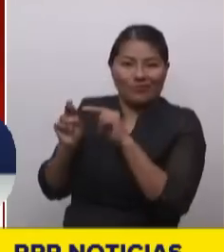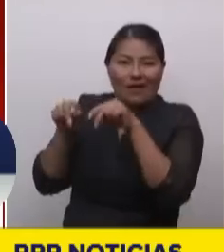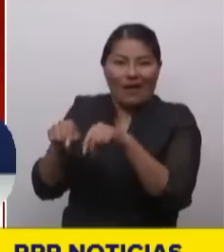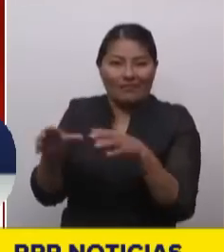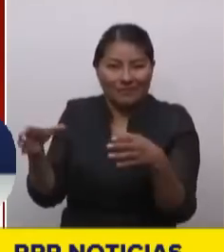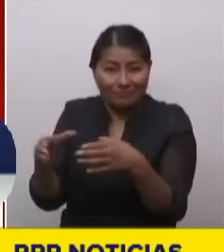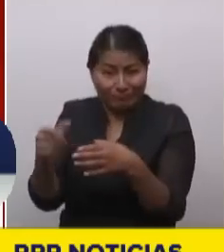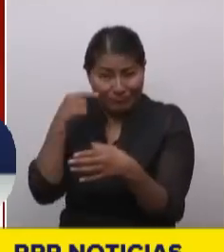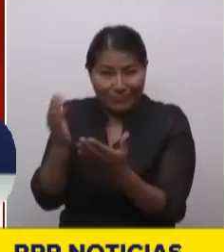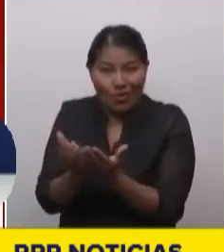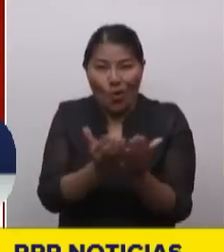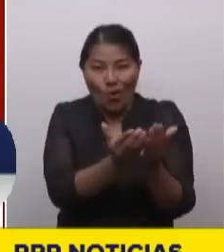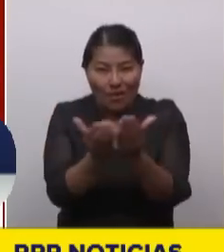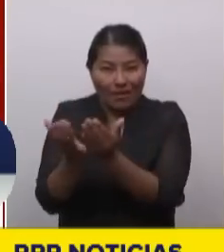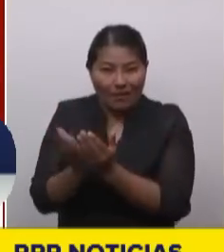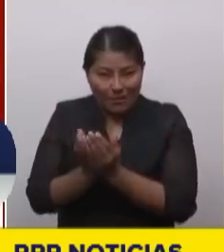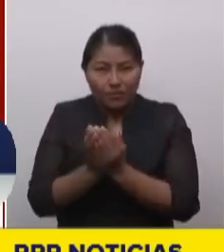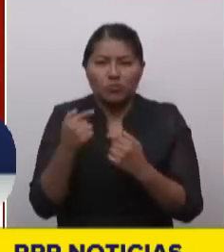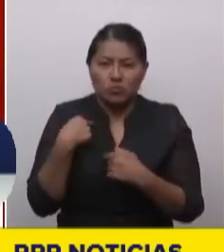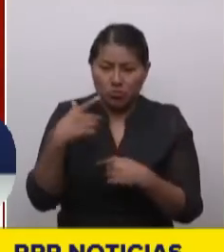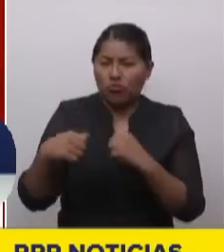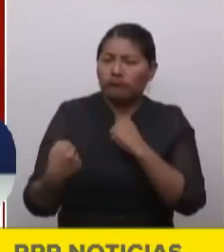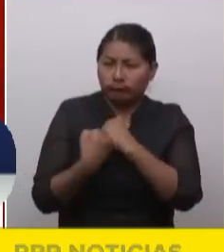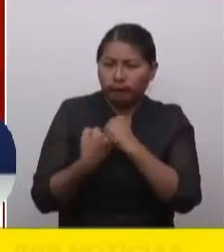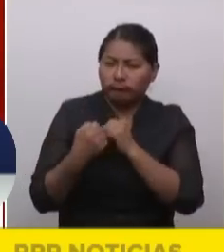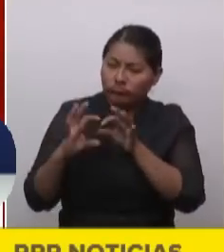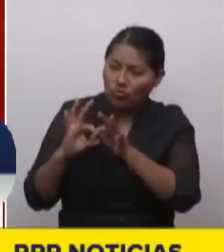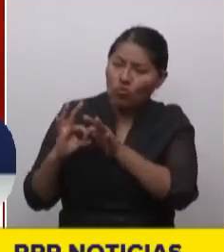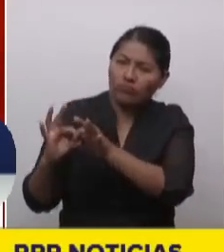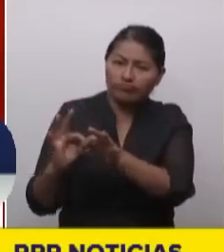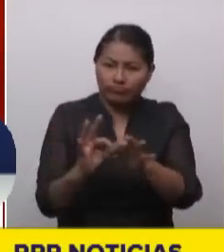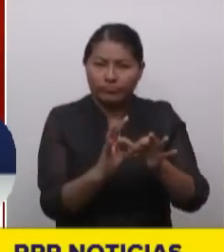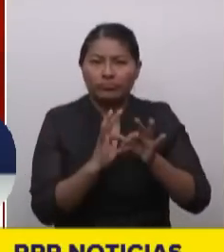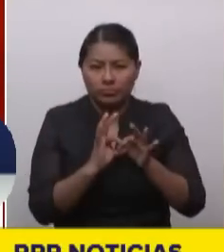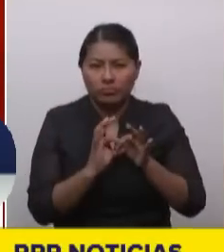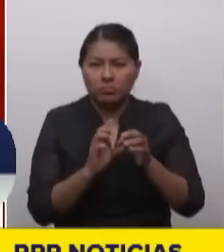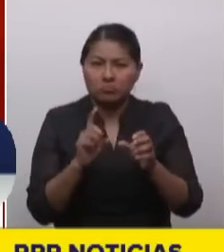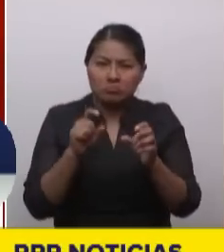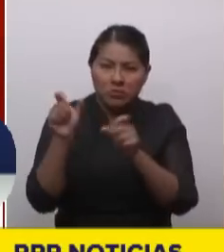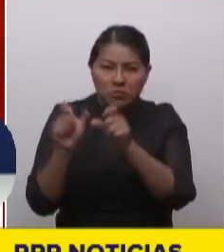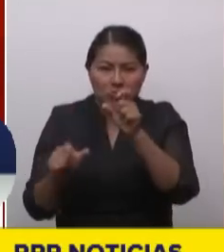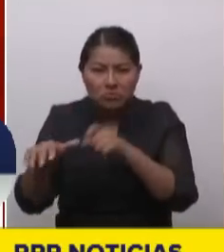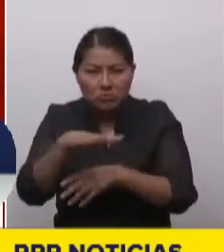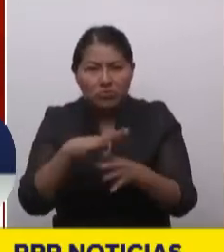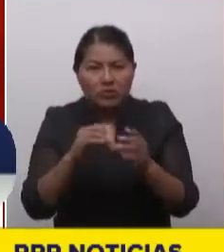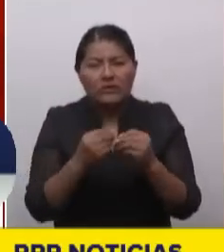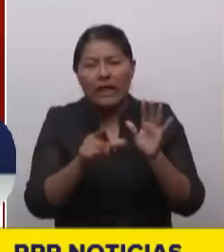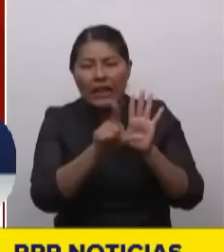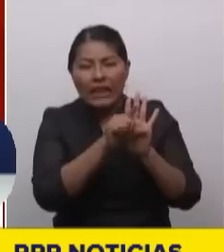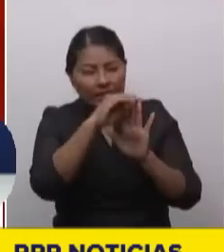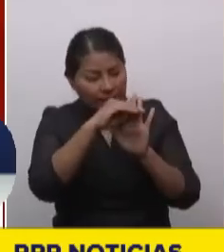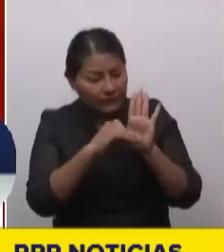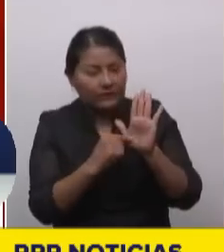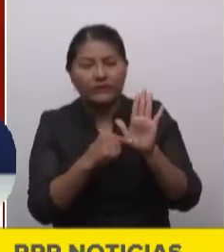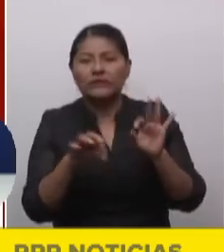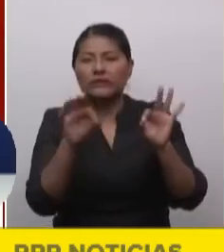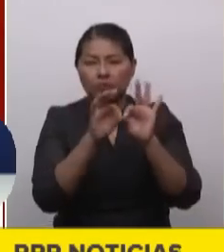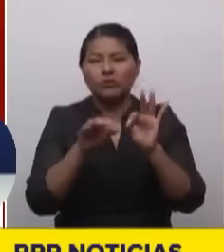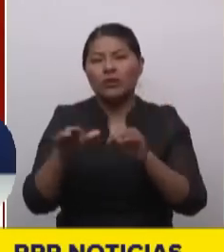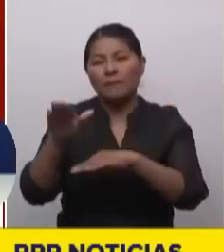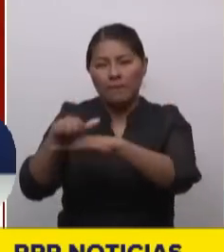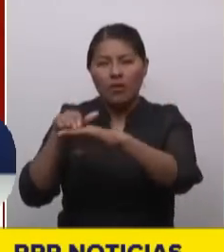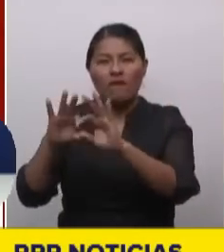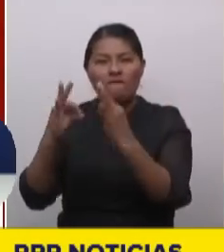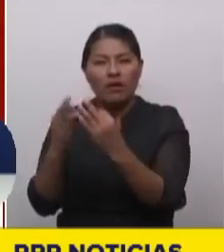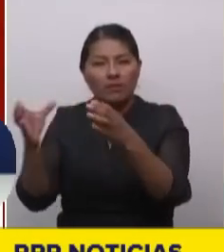que todos debemos de trabajar de la mano. La participación ciudadana es importantísima. Entonces, para elaborar ese tipo de leyes creo que deben convocar a las familias,